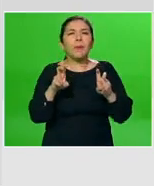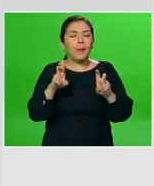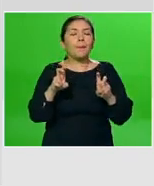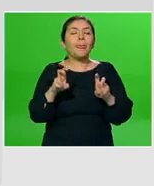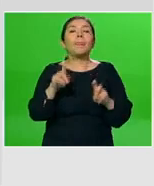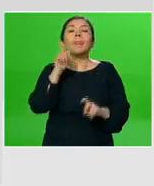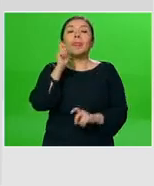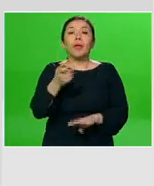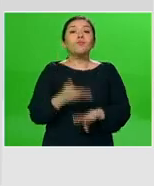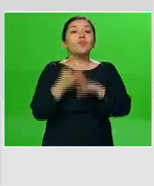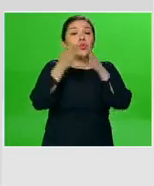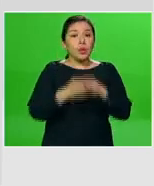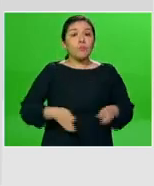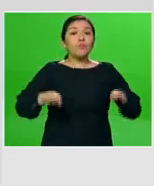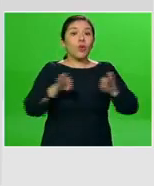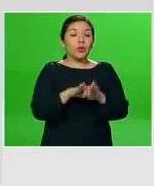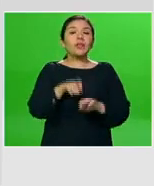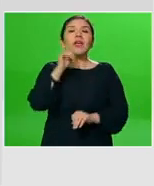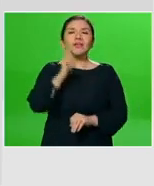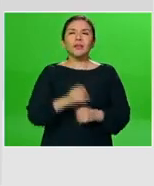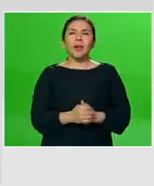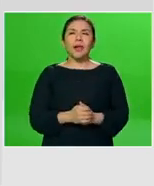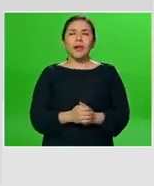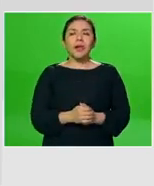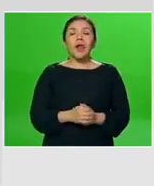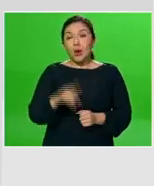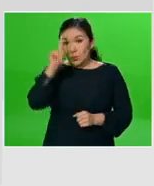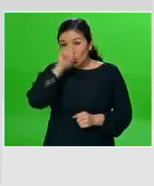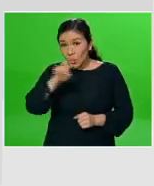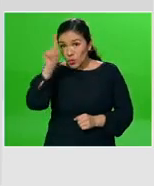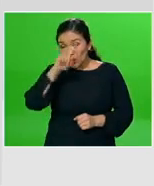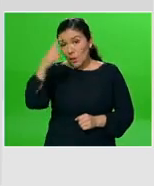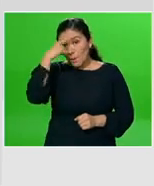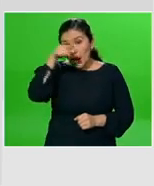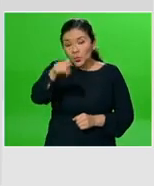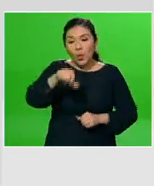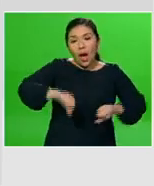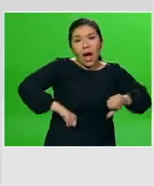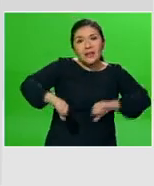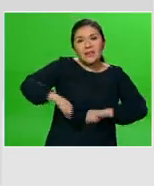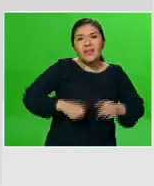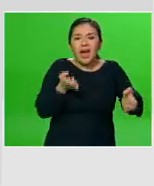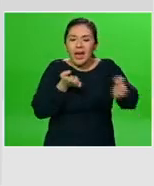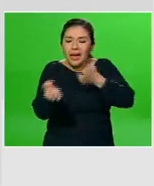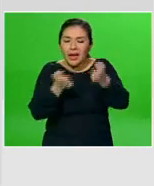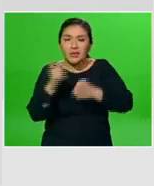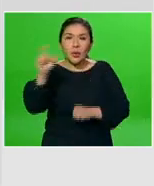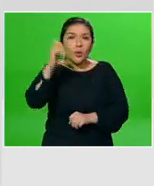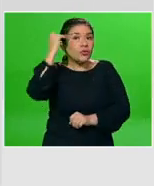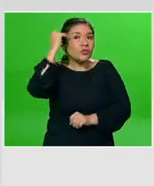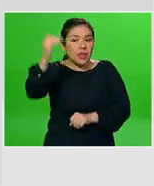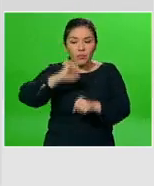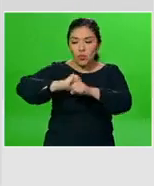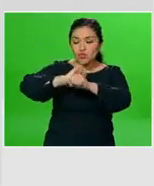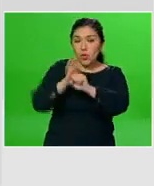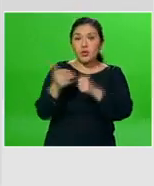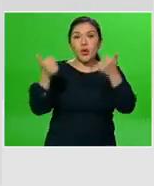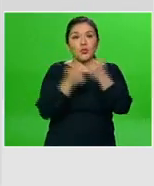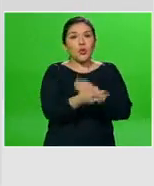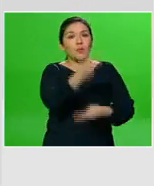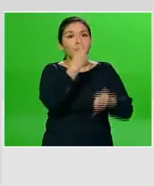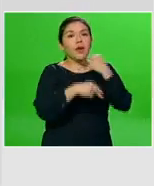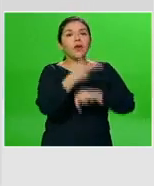temático muy importante que son las recomendaciones de actividad física en tiempos de kobe y para ello nos acompaña el